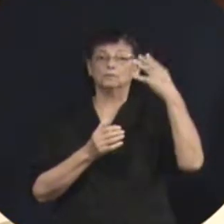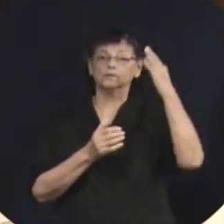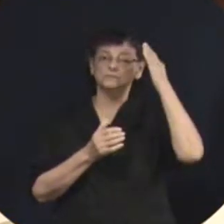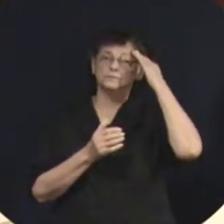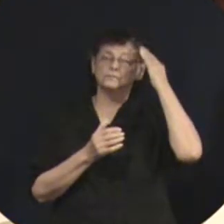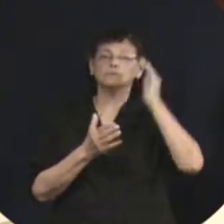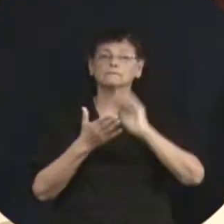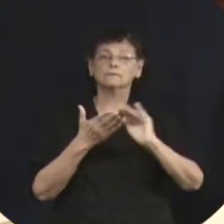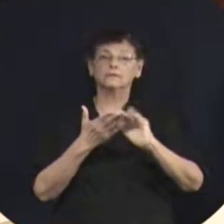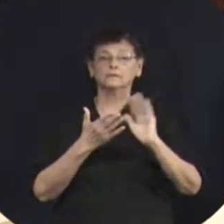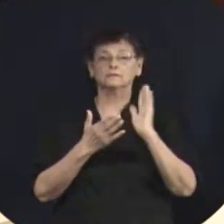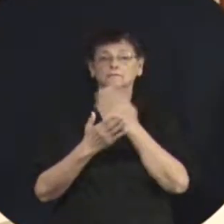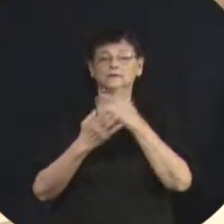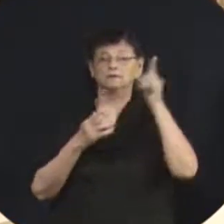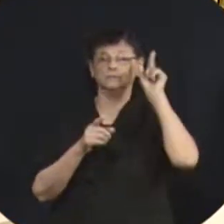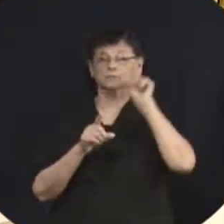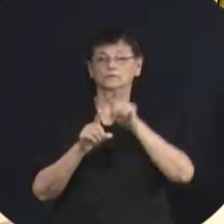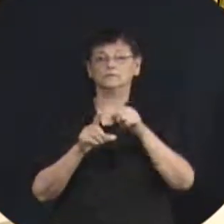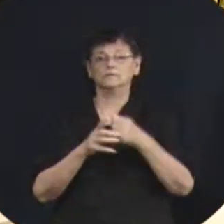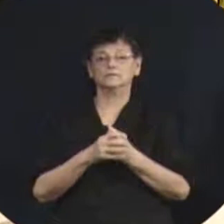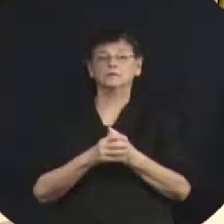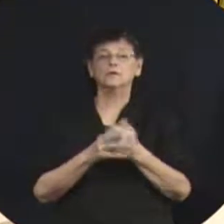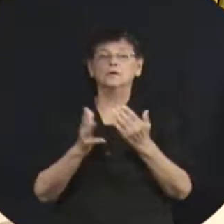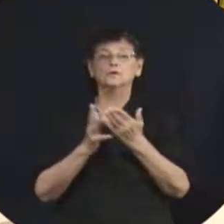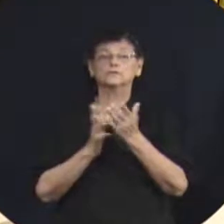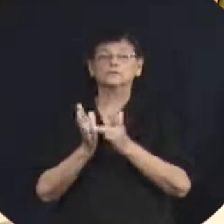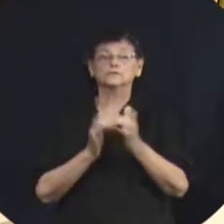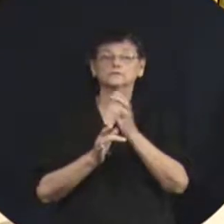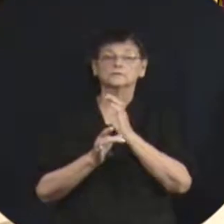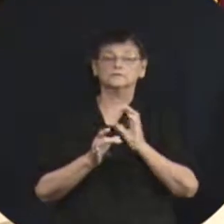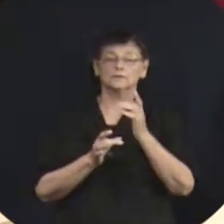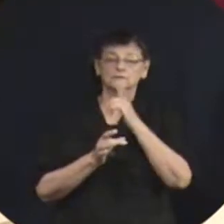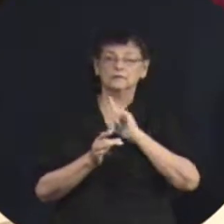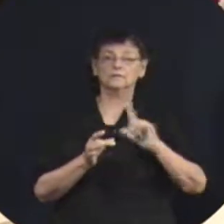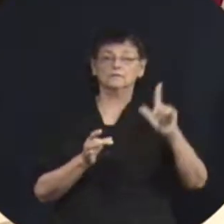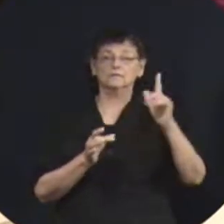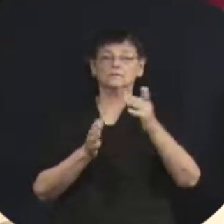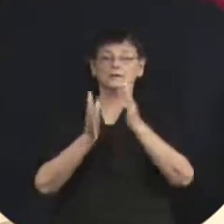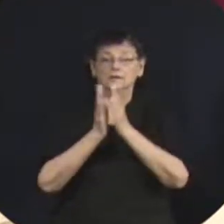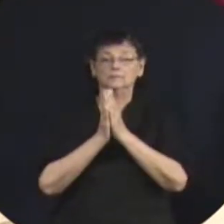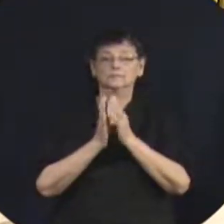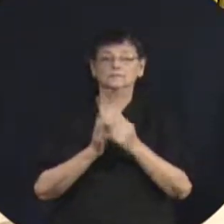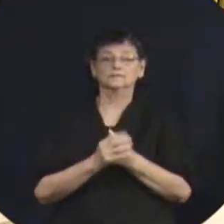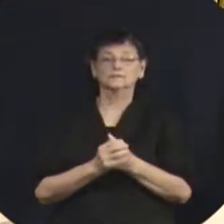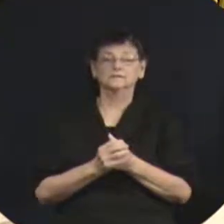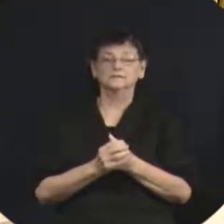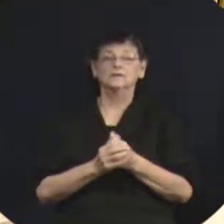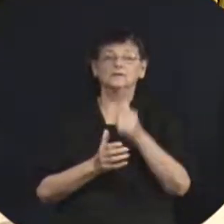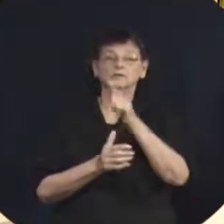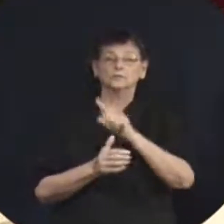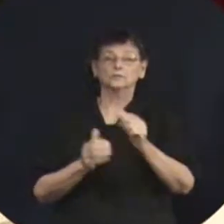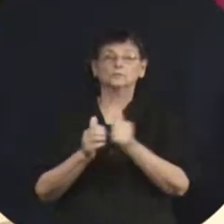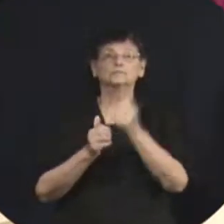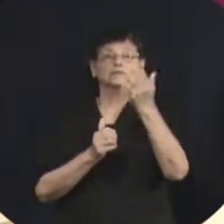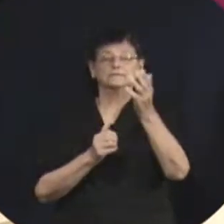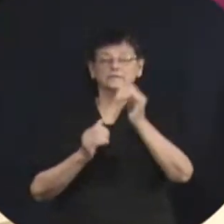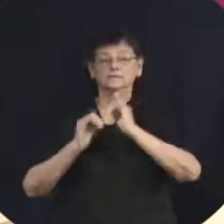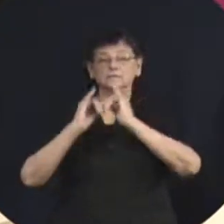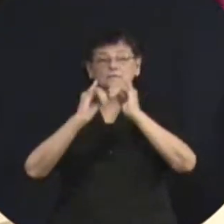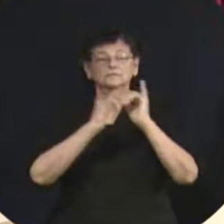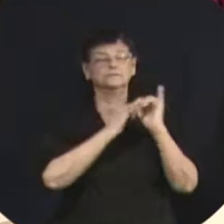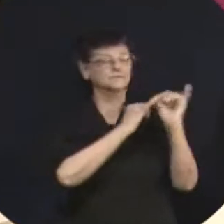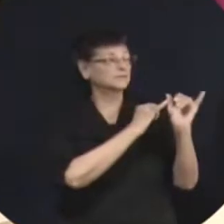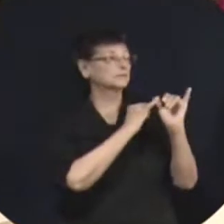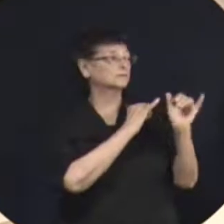saber perdonar a nuestros hermanos. Por Jesucristo nuestro Señor. Amén. El Señor esté con ustedes.